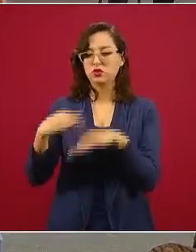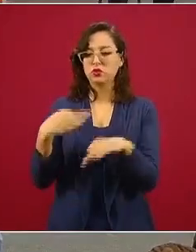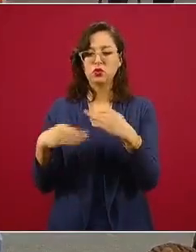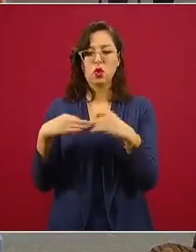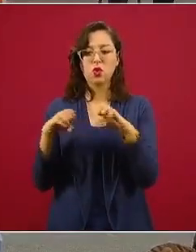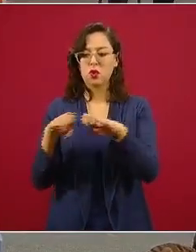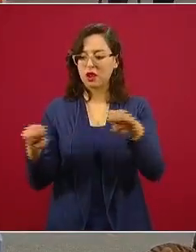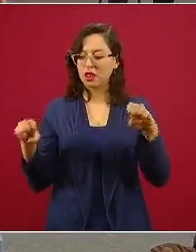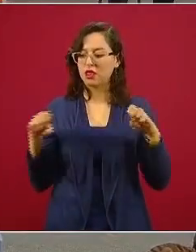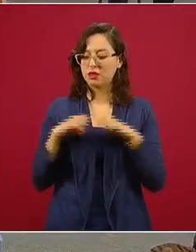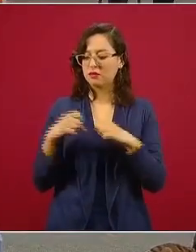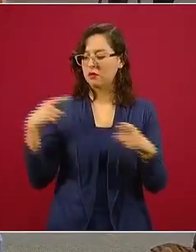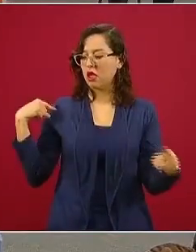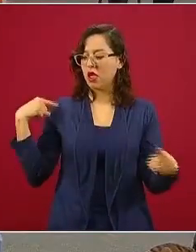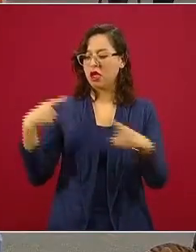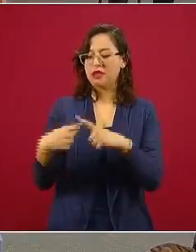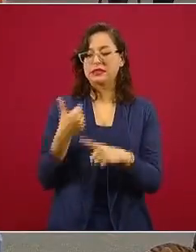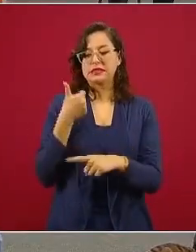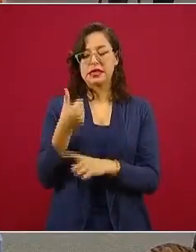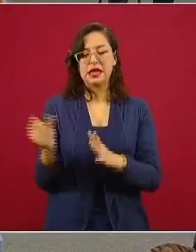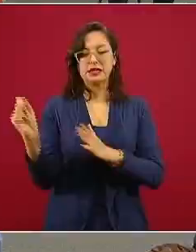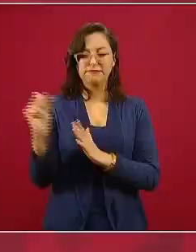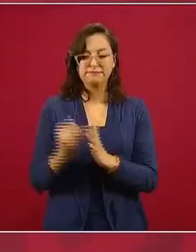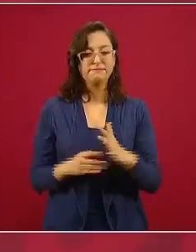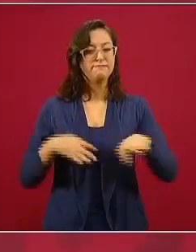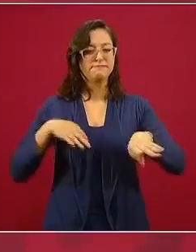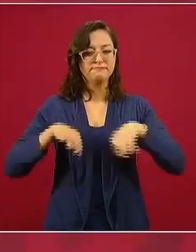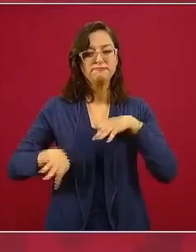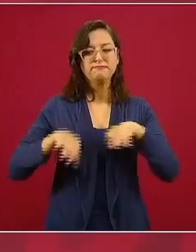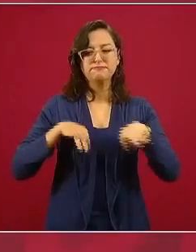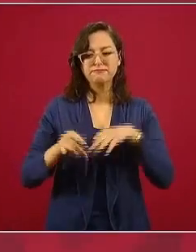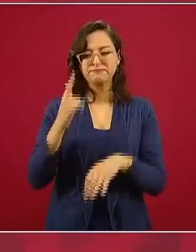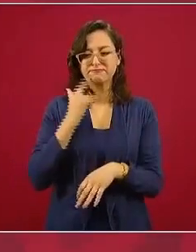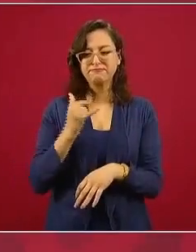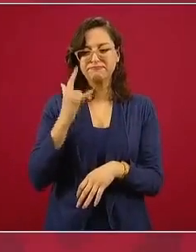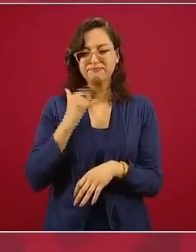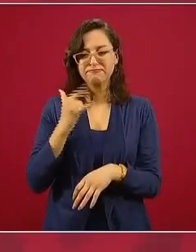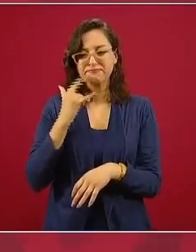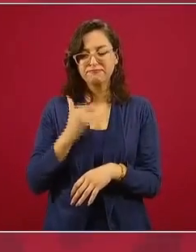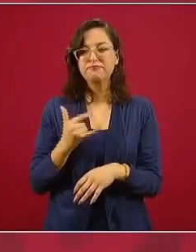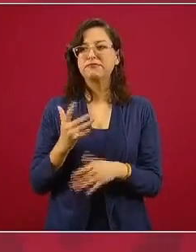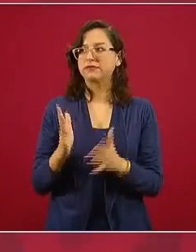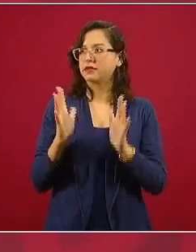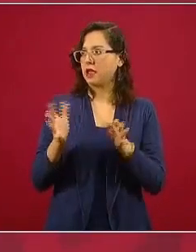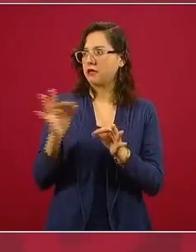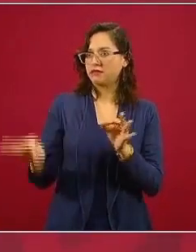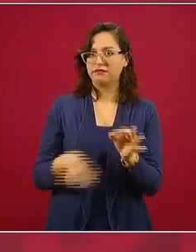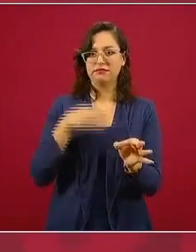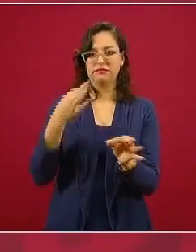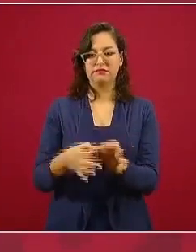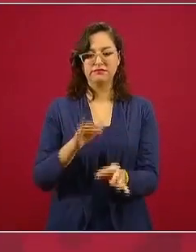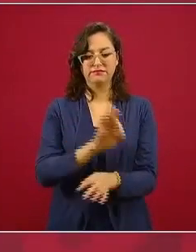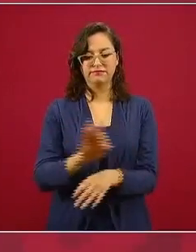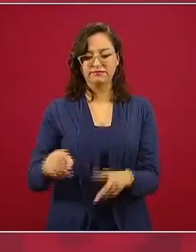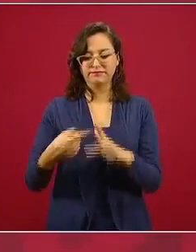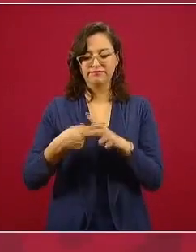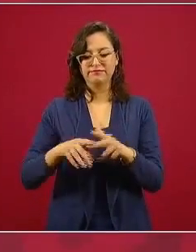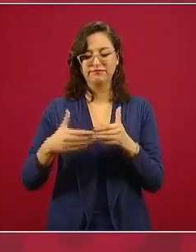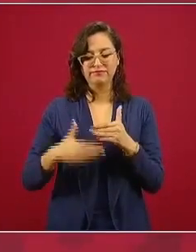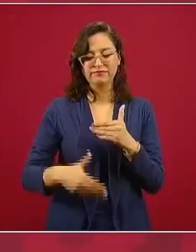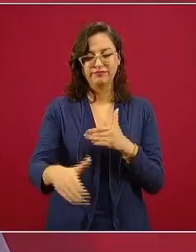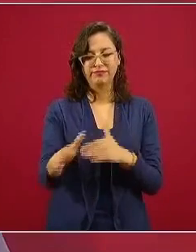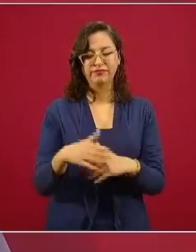que en los últimos 6 meses estuvimos trabajando en hacer este día posible. El TEMEC